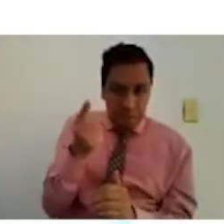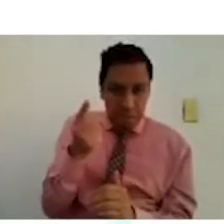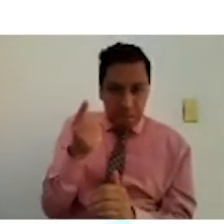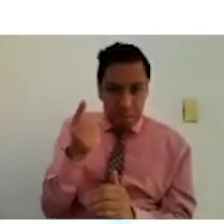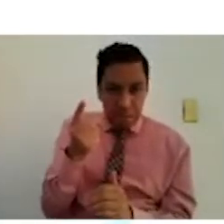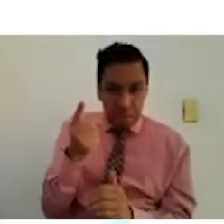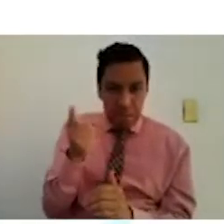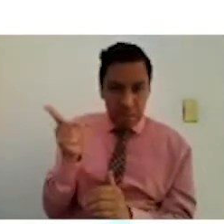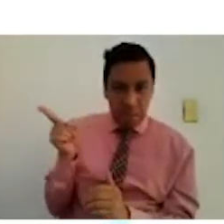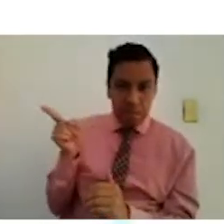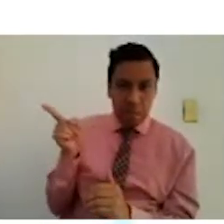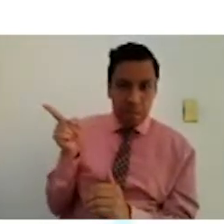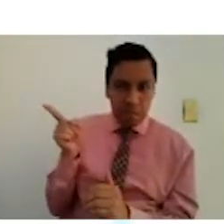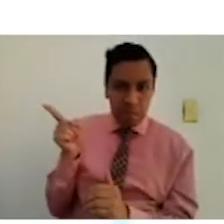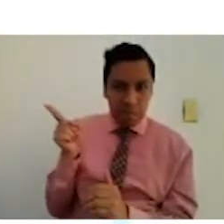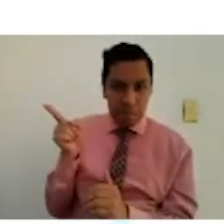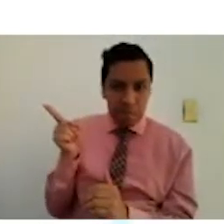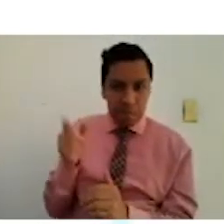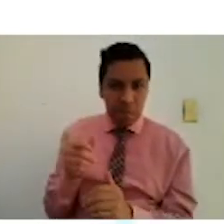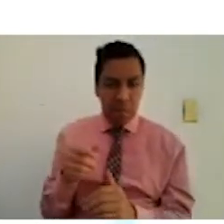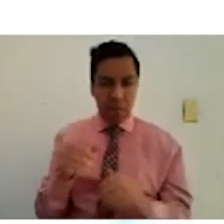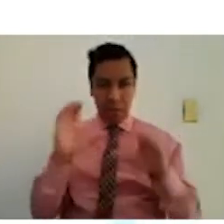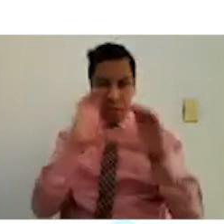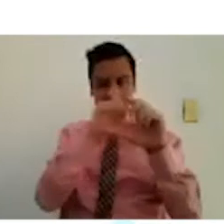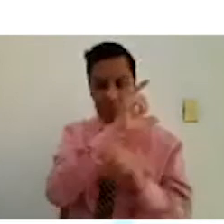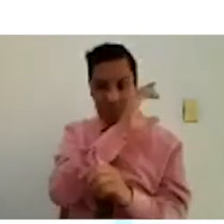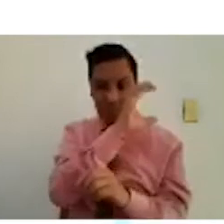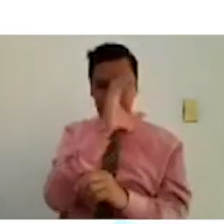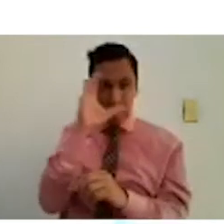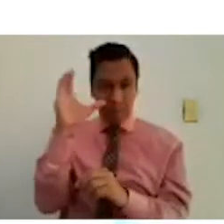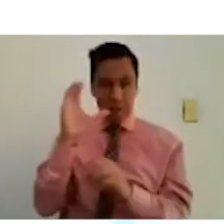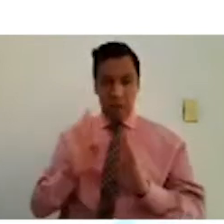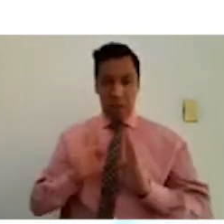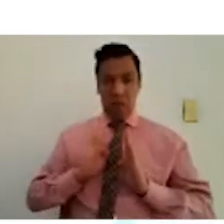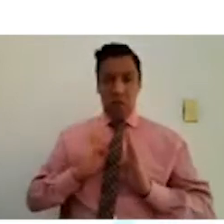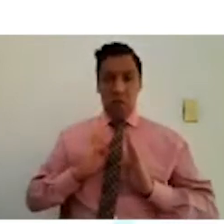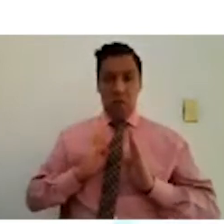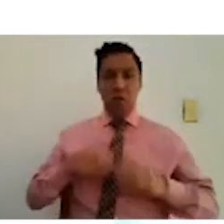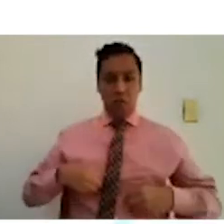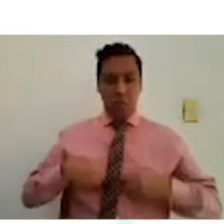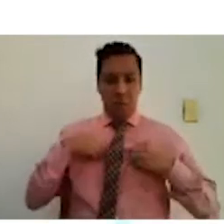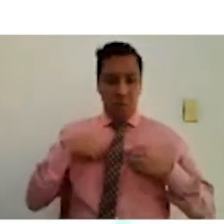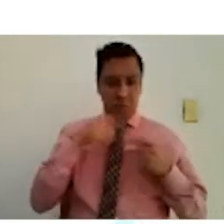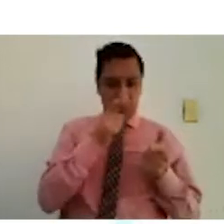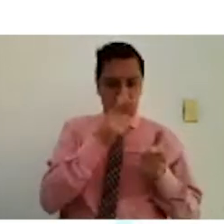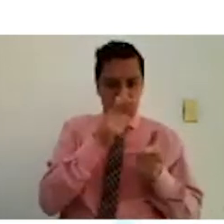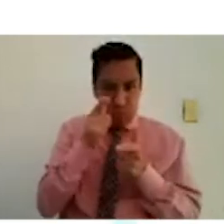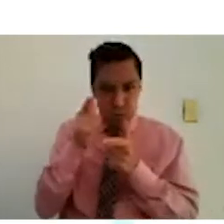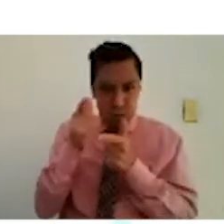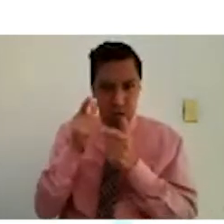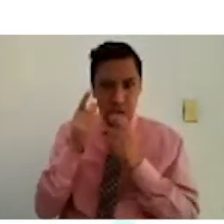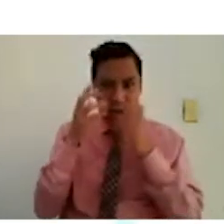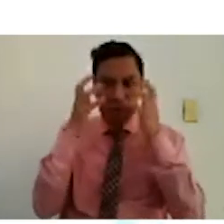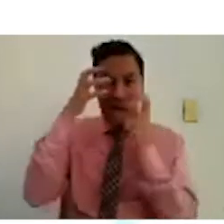doble exposición que les digo. En una primera se ven los soldados normales, como este hombre, o este que